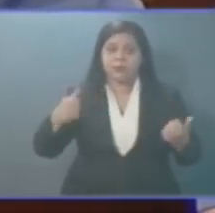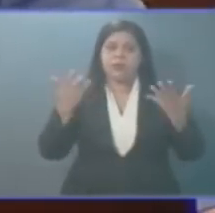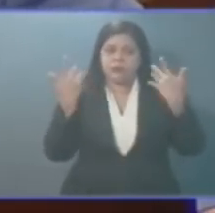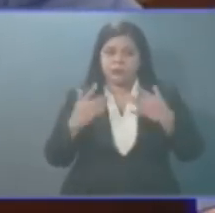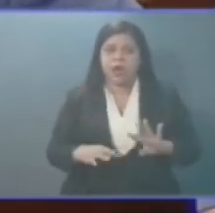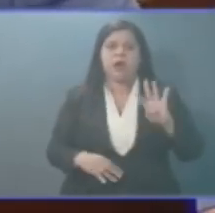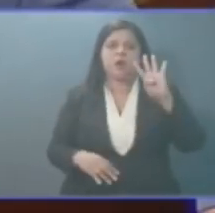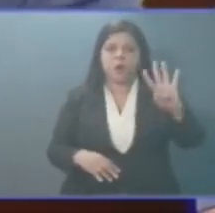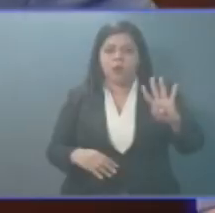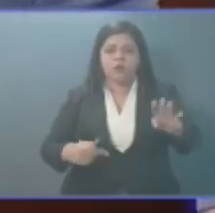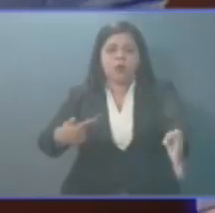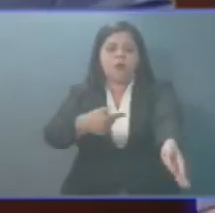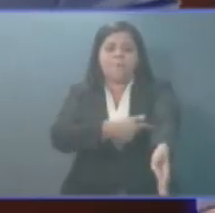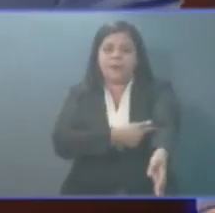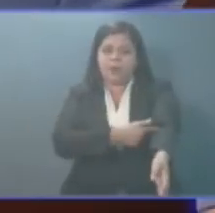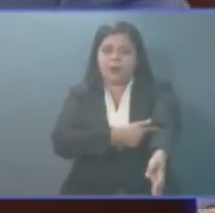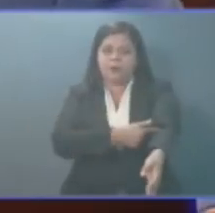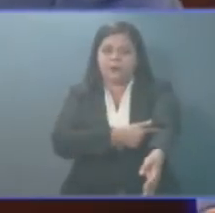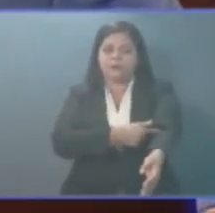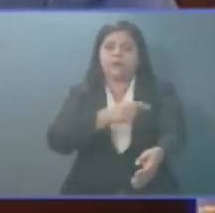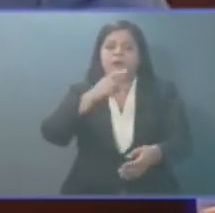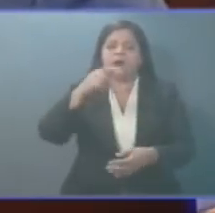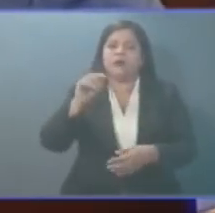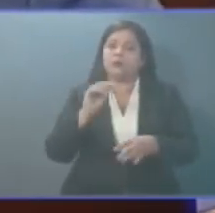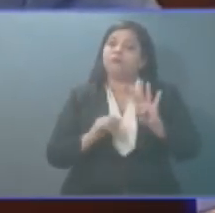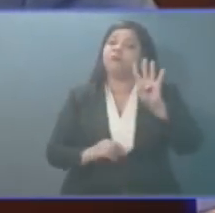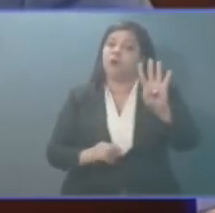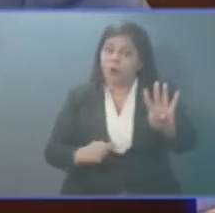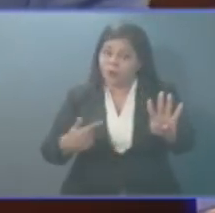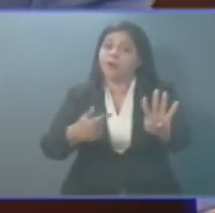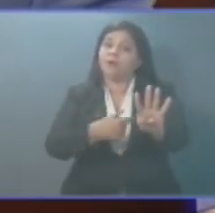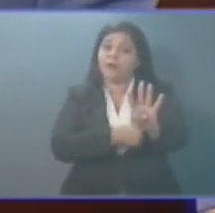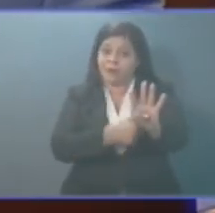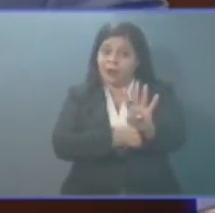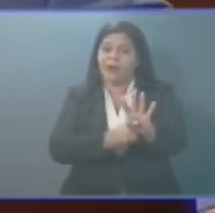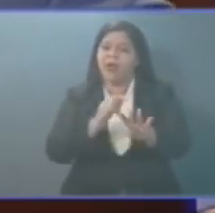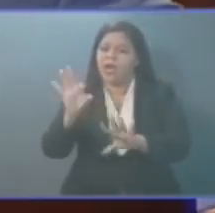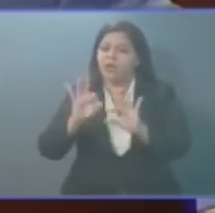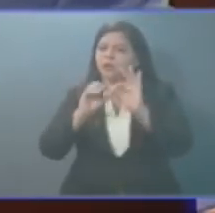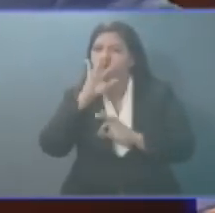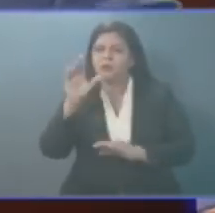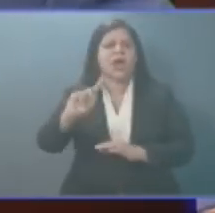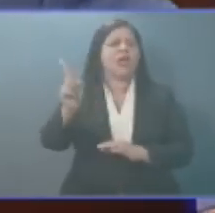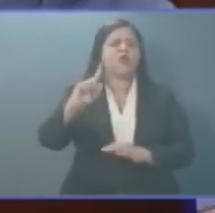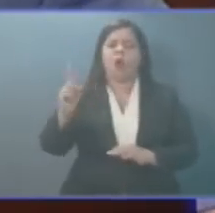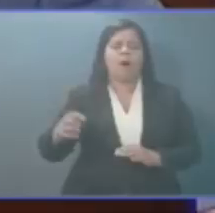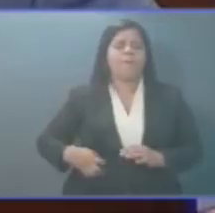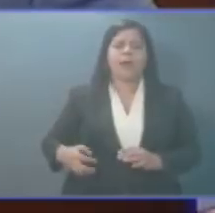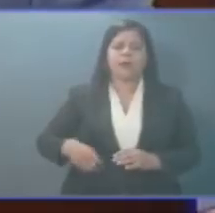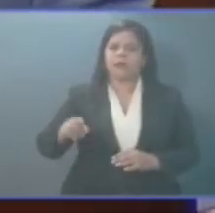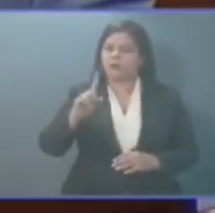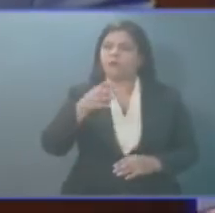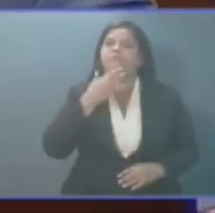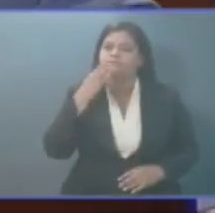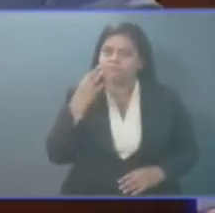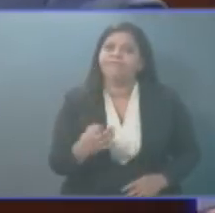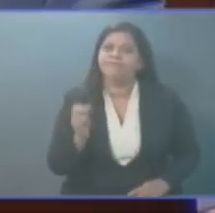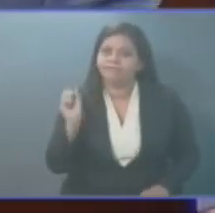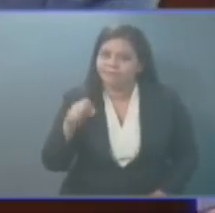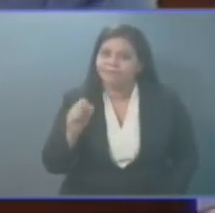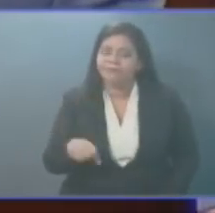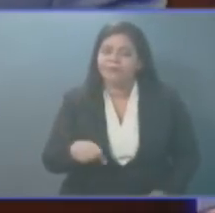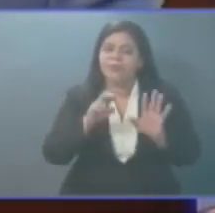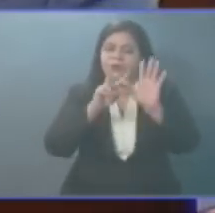4 hospitales temporales. Sí, 4. Aunque muchos dicen que no hay hospitales temporales. Para atender a